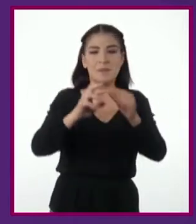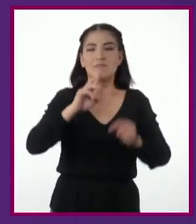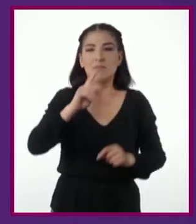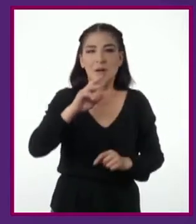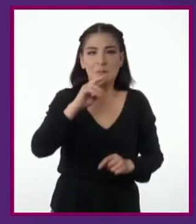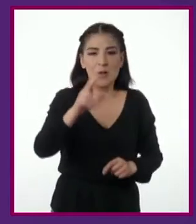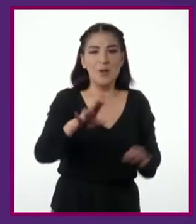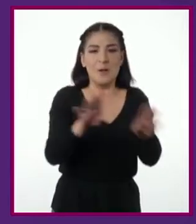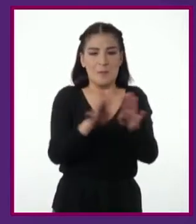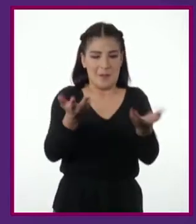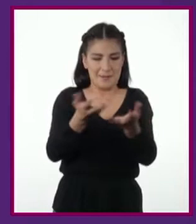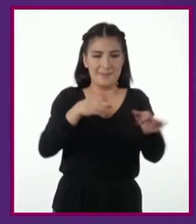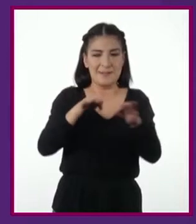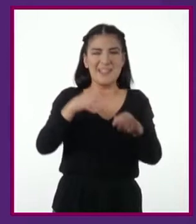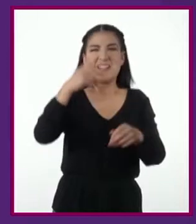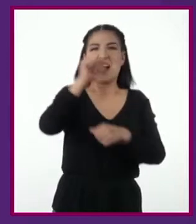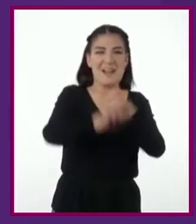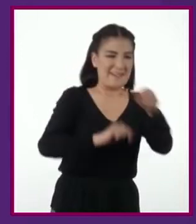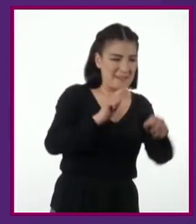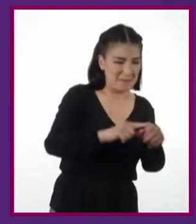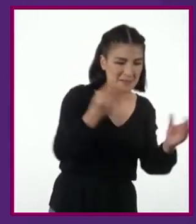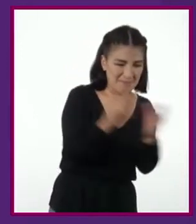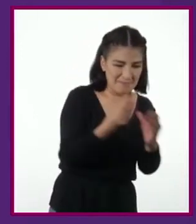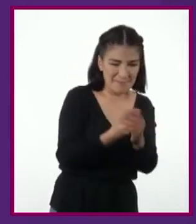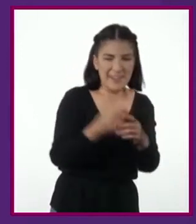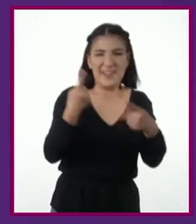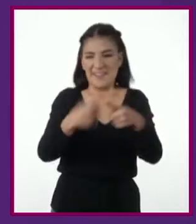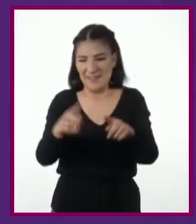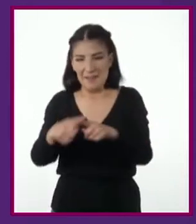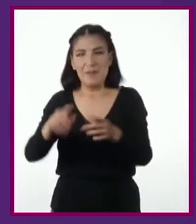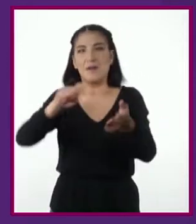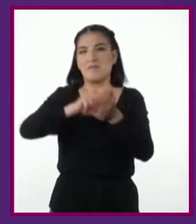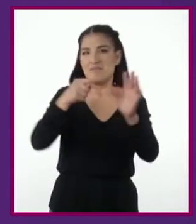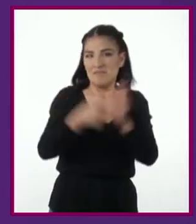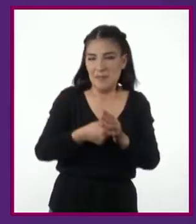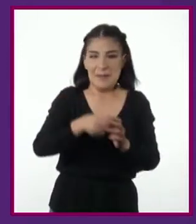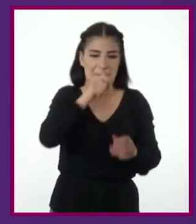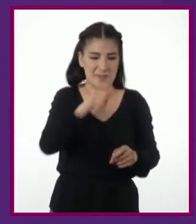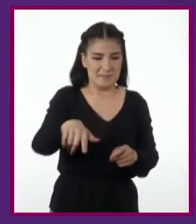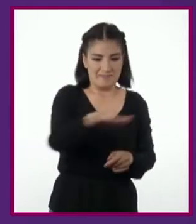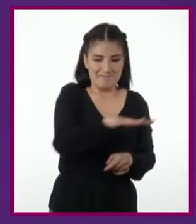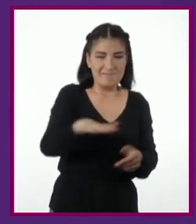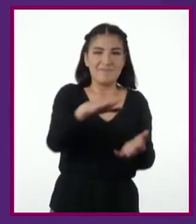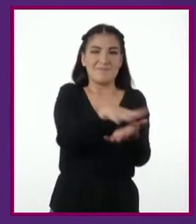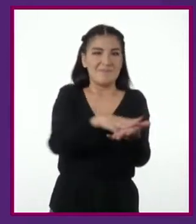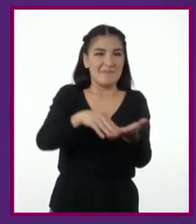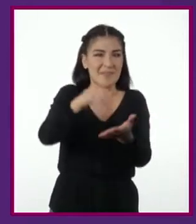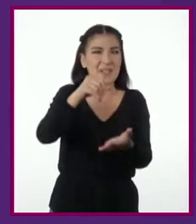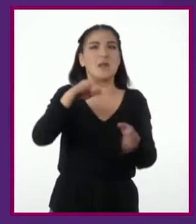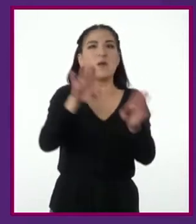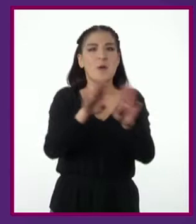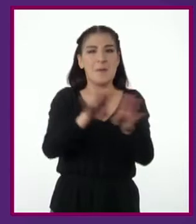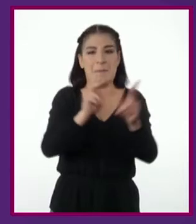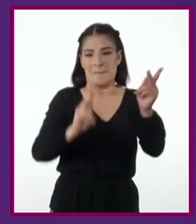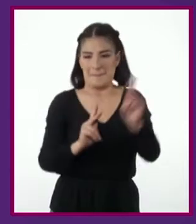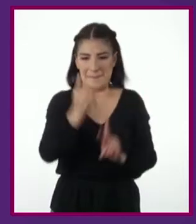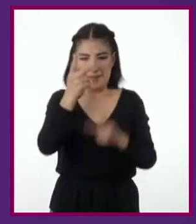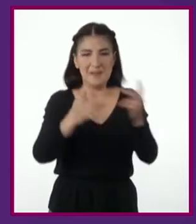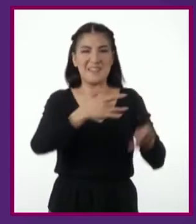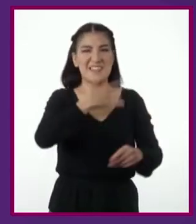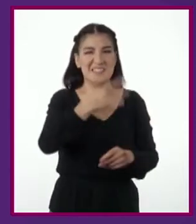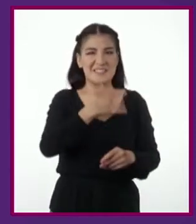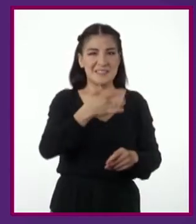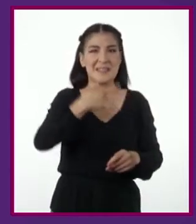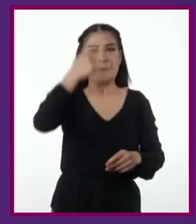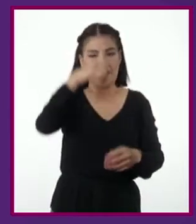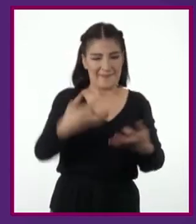fitogenético de las especies y la intensificación del uso del suelo, por medio de la irrigación y el